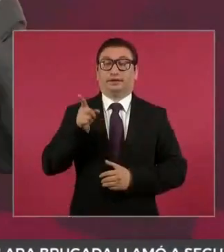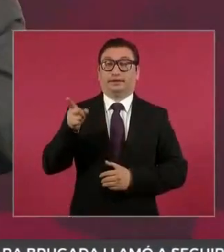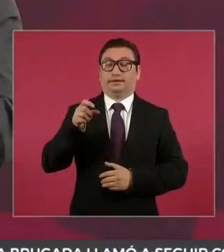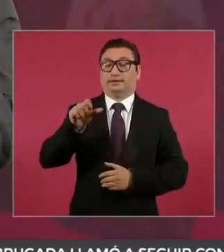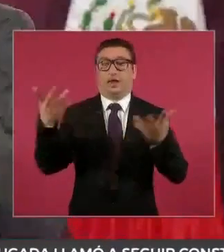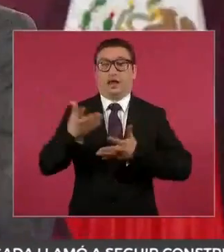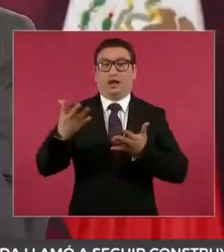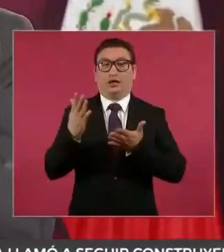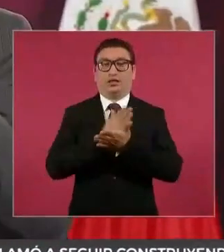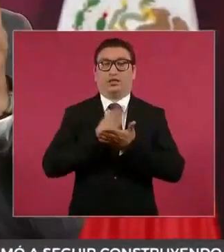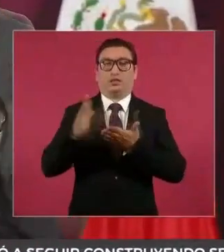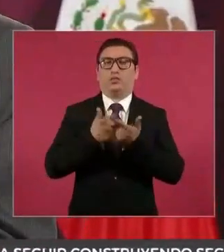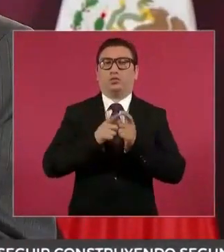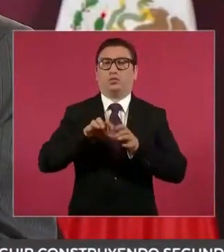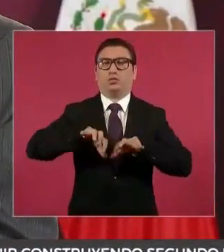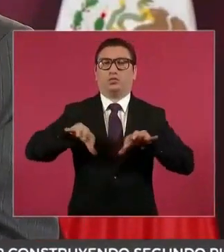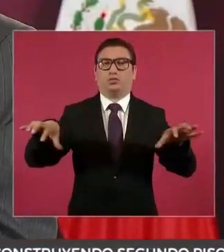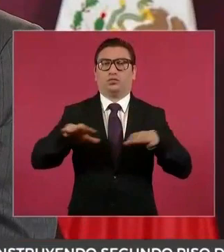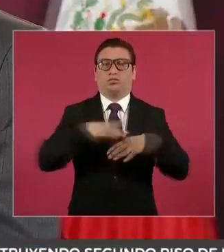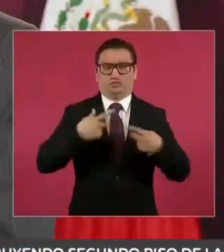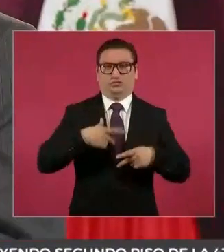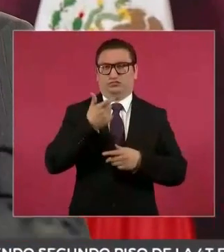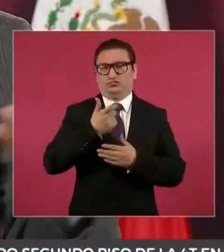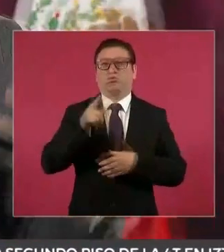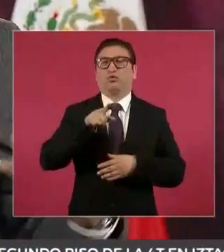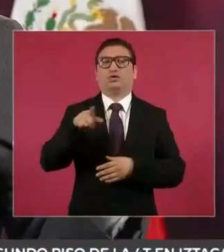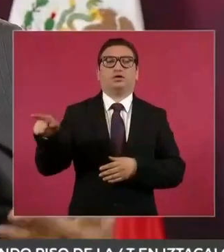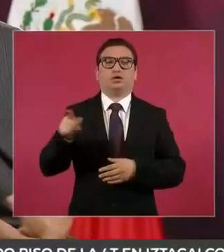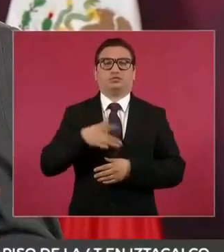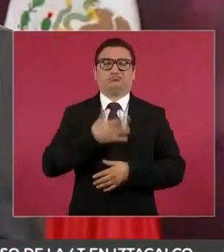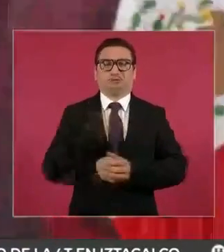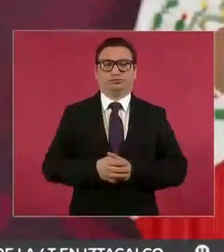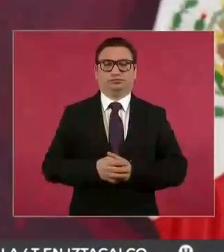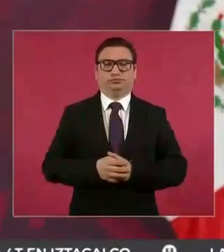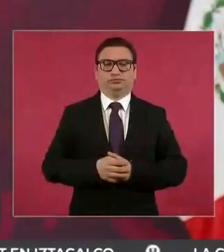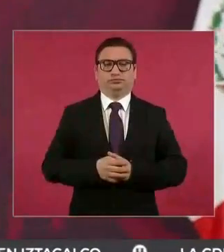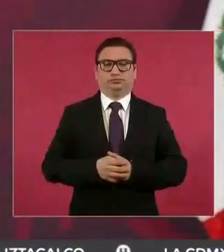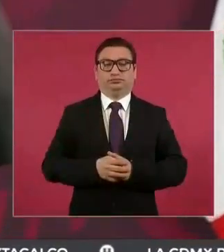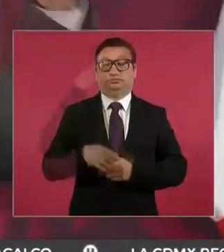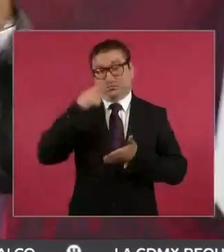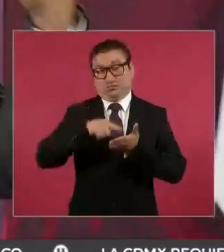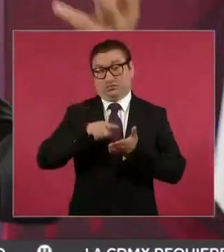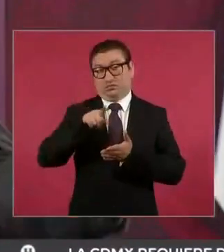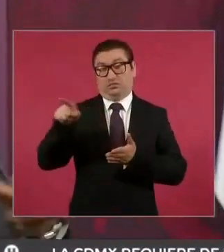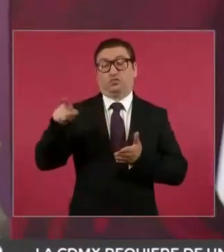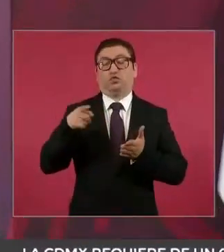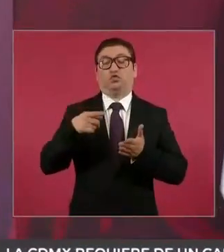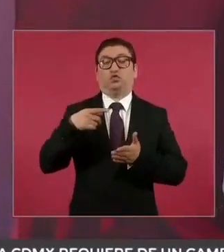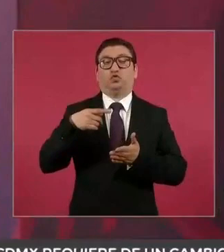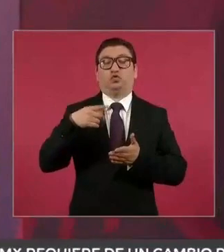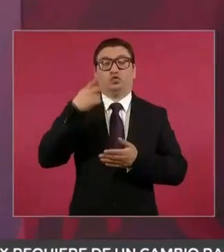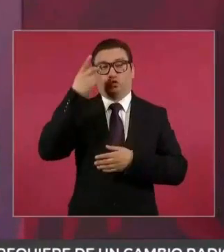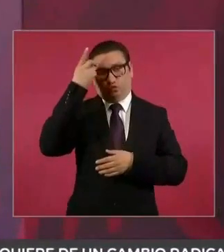les dividía las simpatías de las clases medias, porque ellos se sienten los dueños de las clases